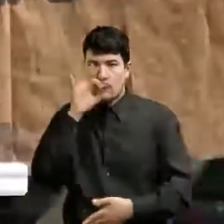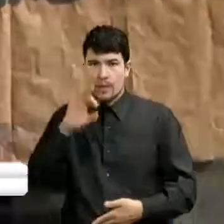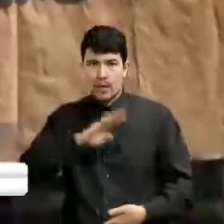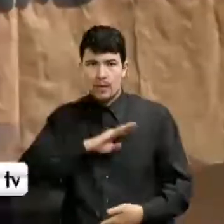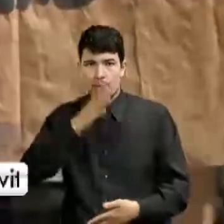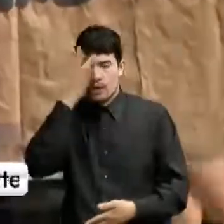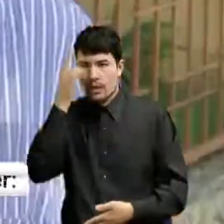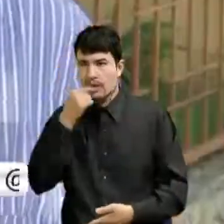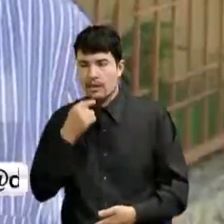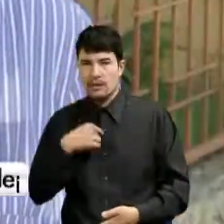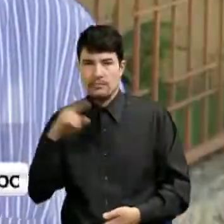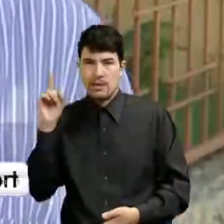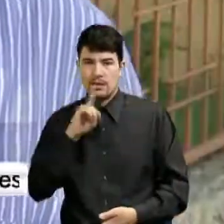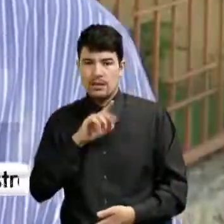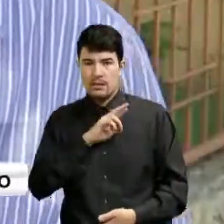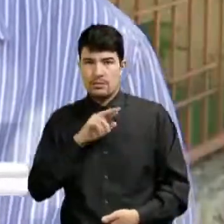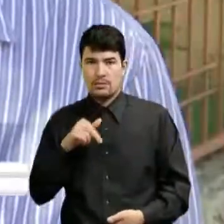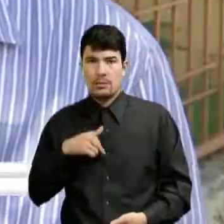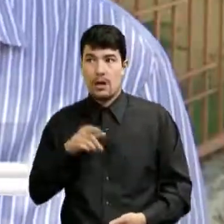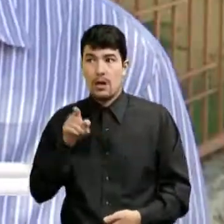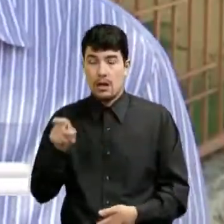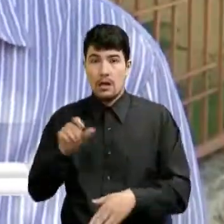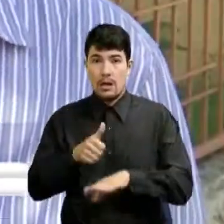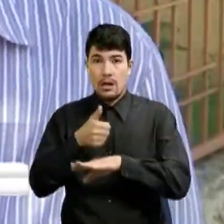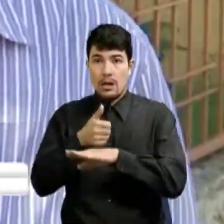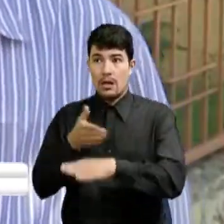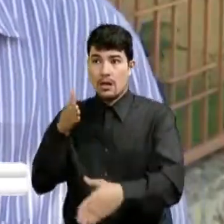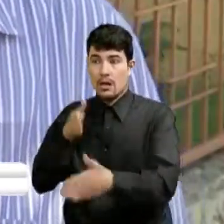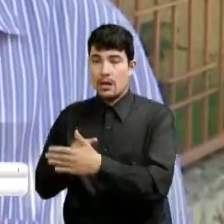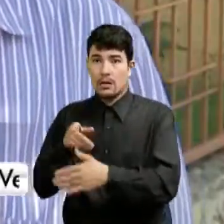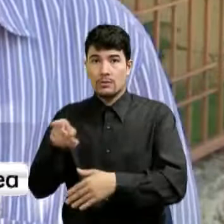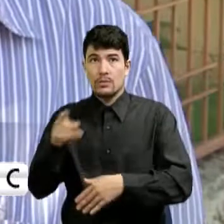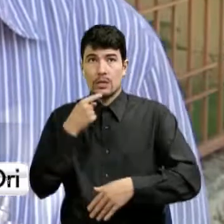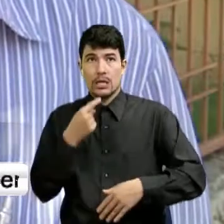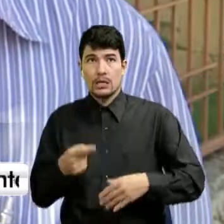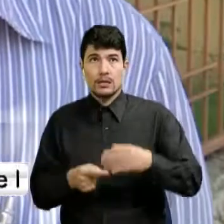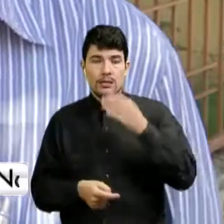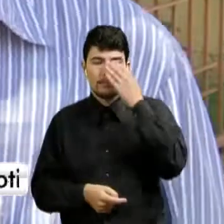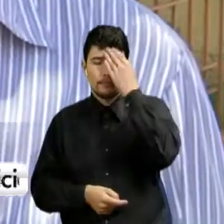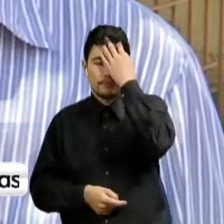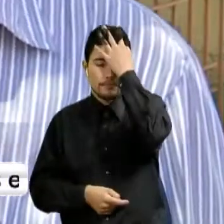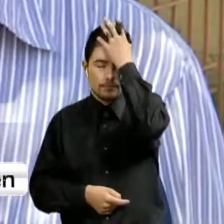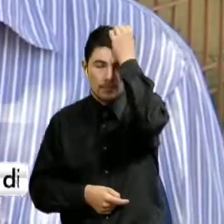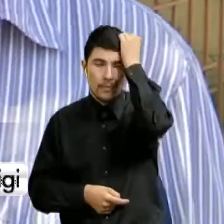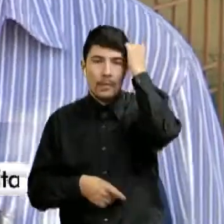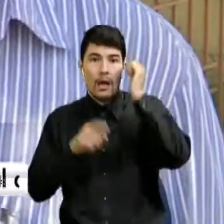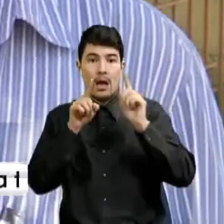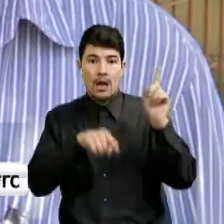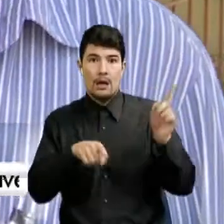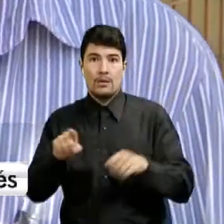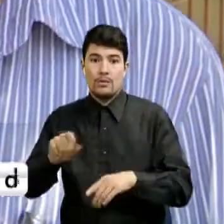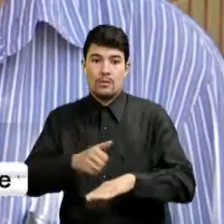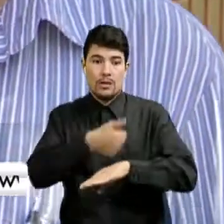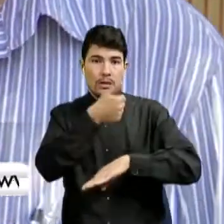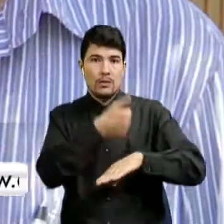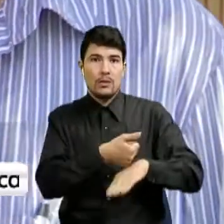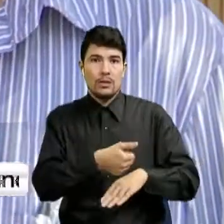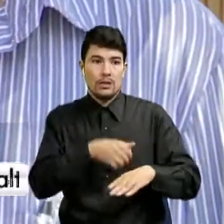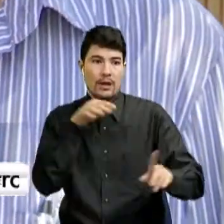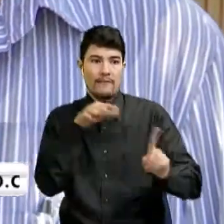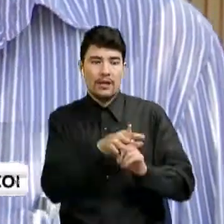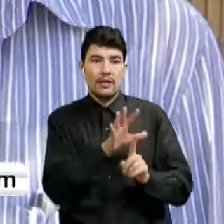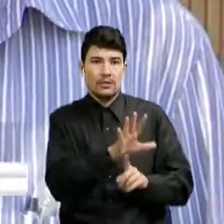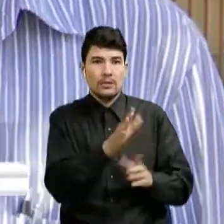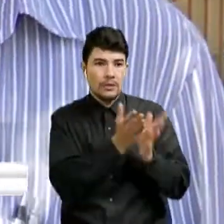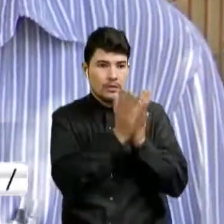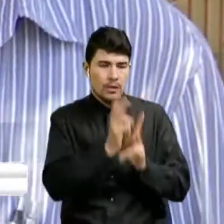santandereana van a demandar lo porque en sus declaraciones radiales- ha dicho que algunos rectores han hecho violaciones de los estudiantes lo cual